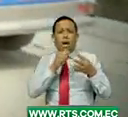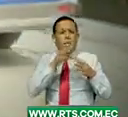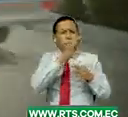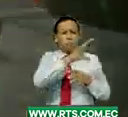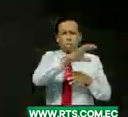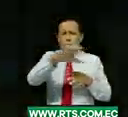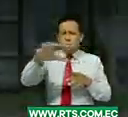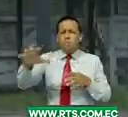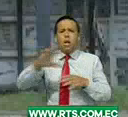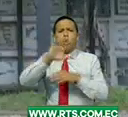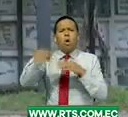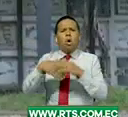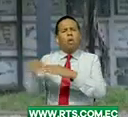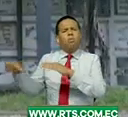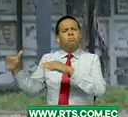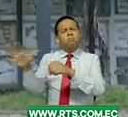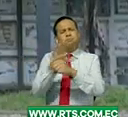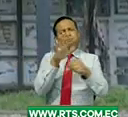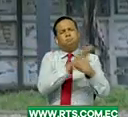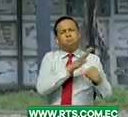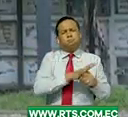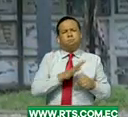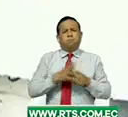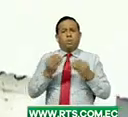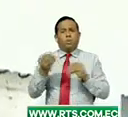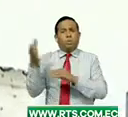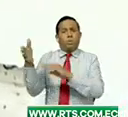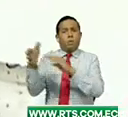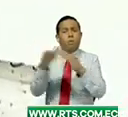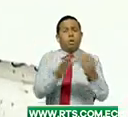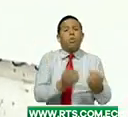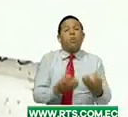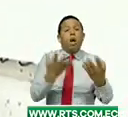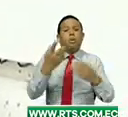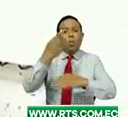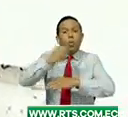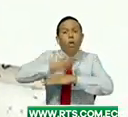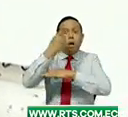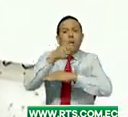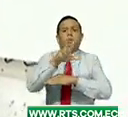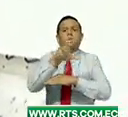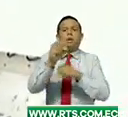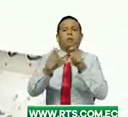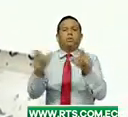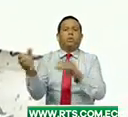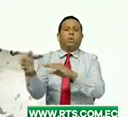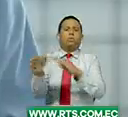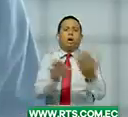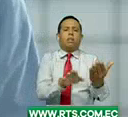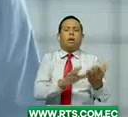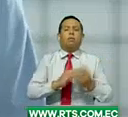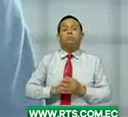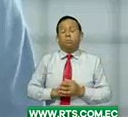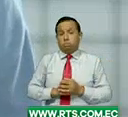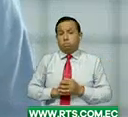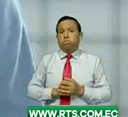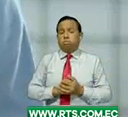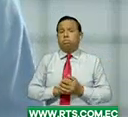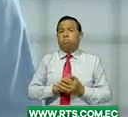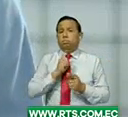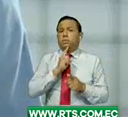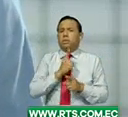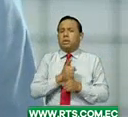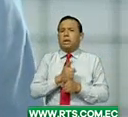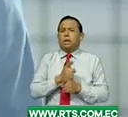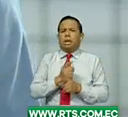están copadas. El número de fallecidos se mantiene al alza, con 30 decesos diarios en la semana 15. Estamos subiendo